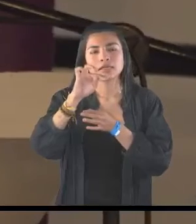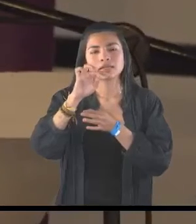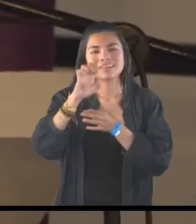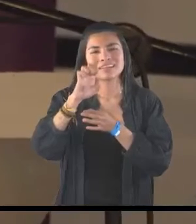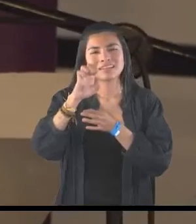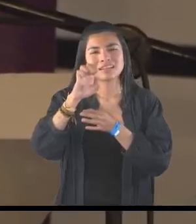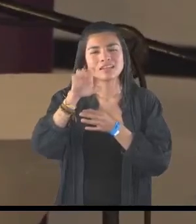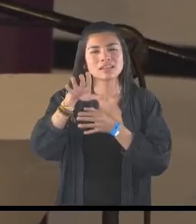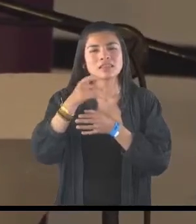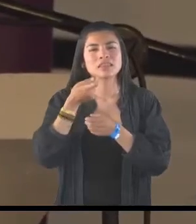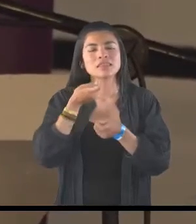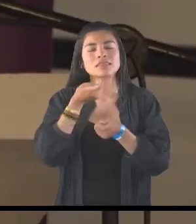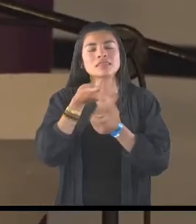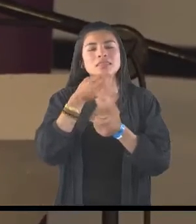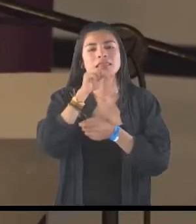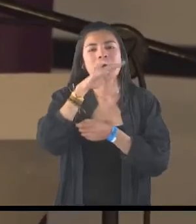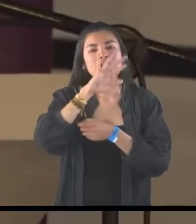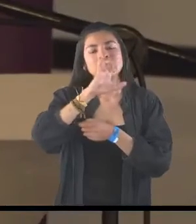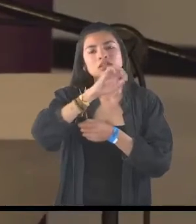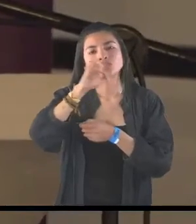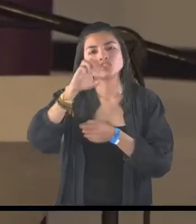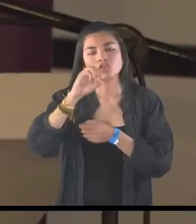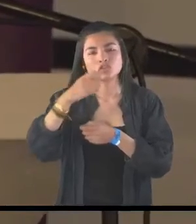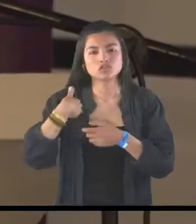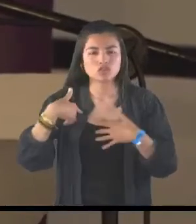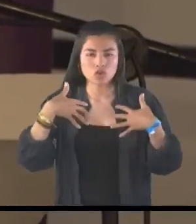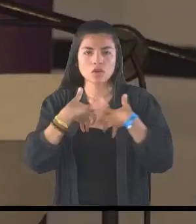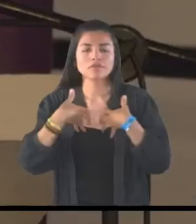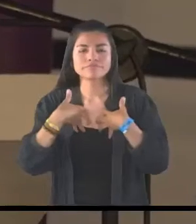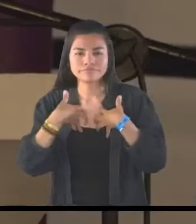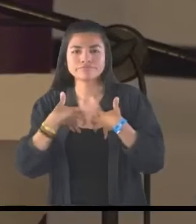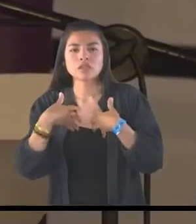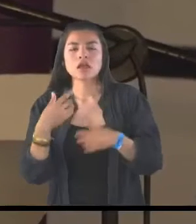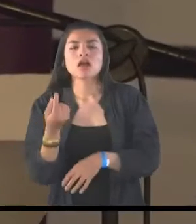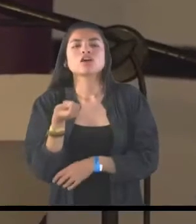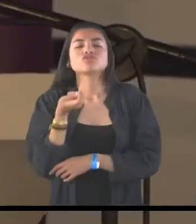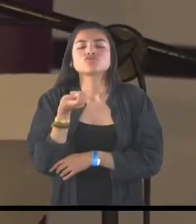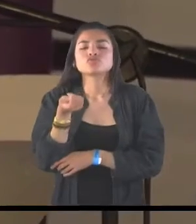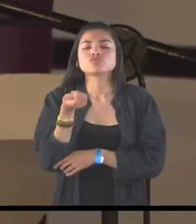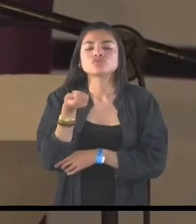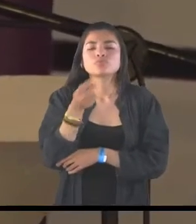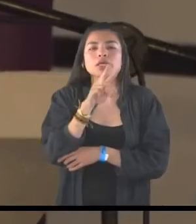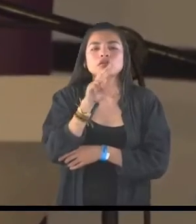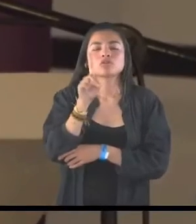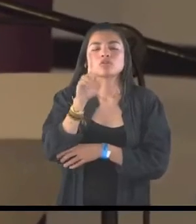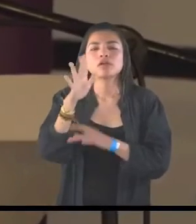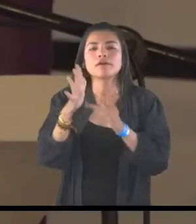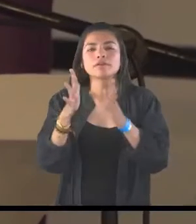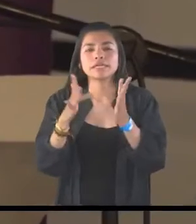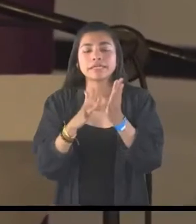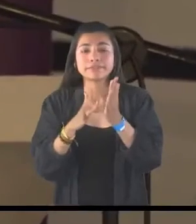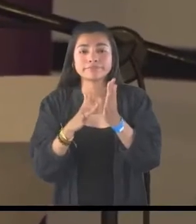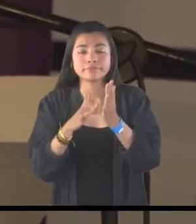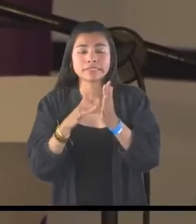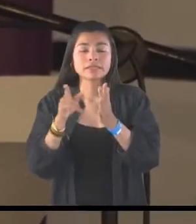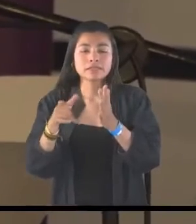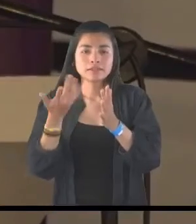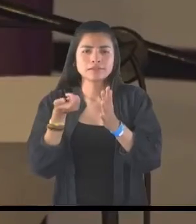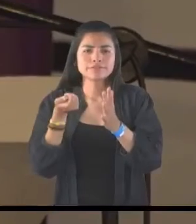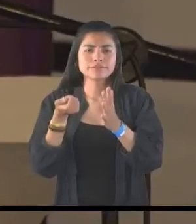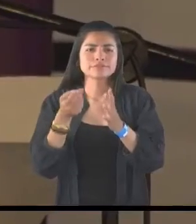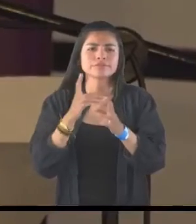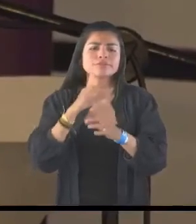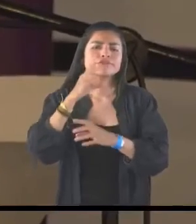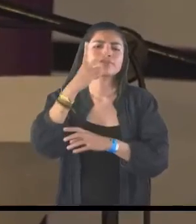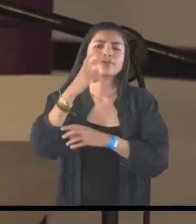2 veces. Me mataron 2 hermanos, ahora el 21 de abril cumple 2 años mi hermano, el último